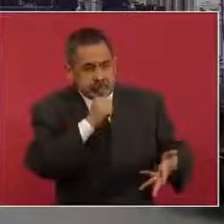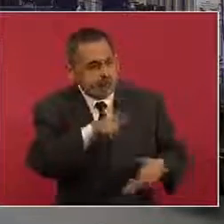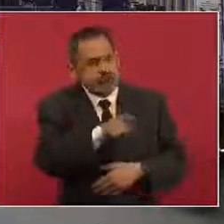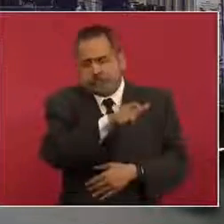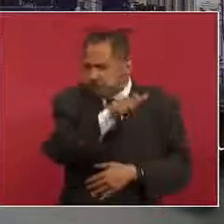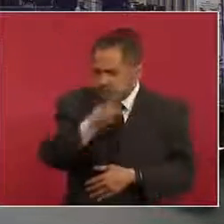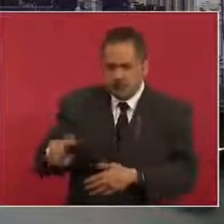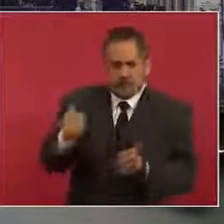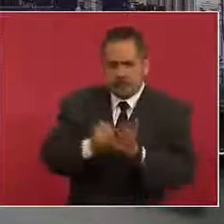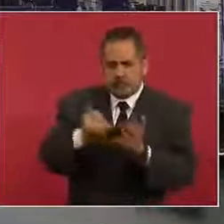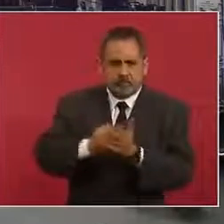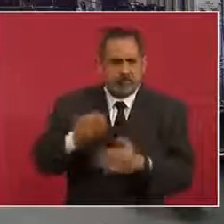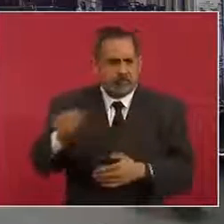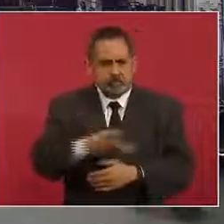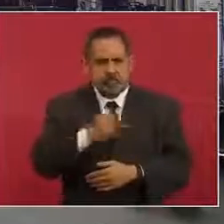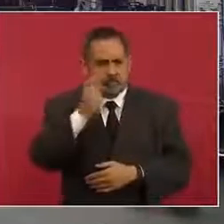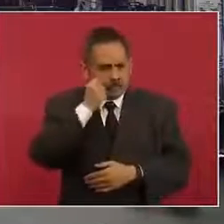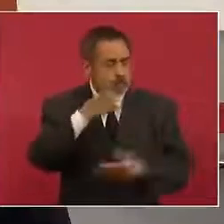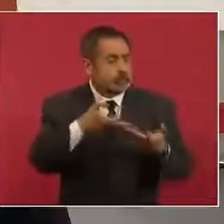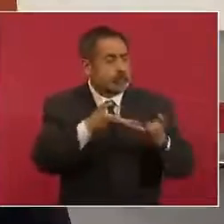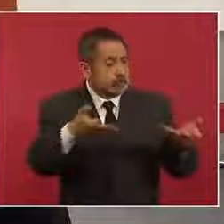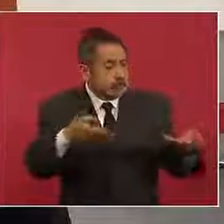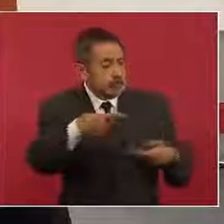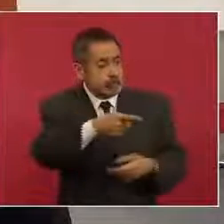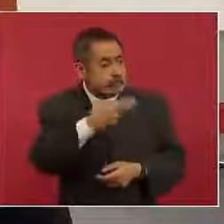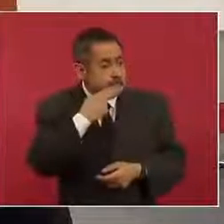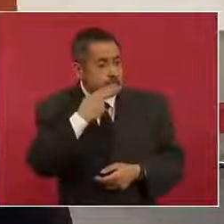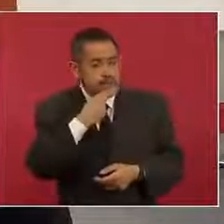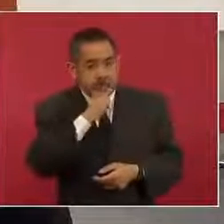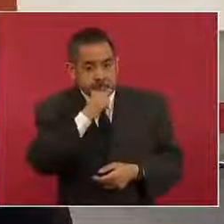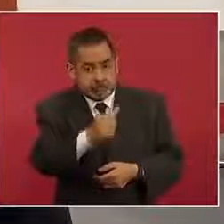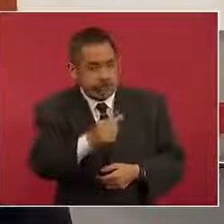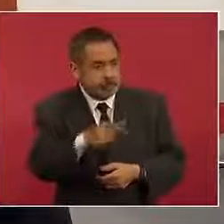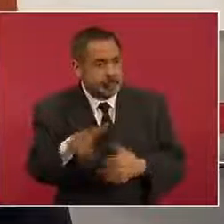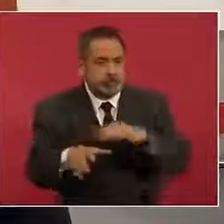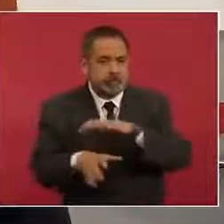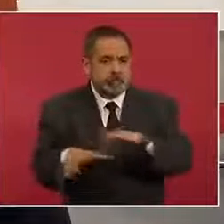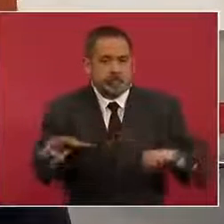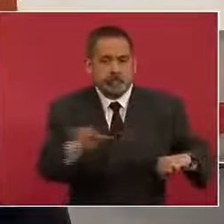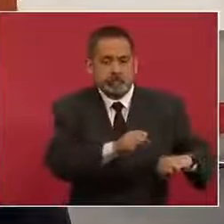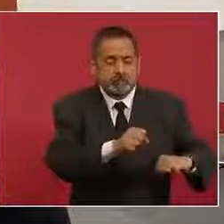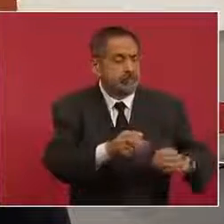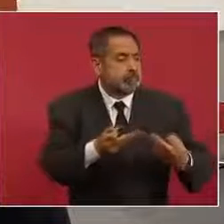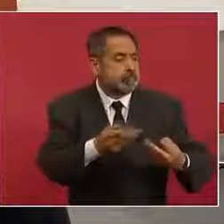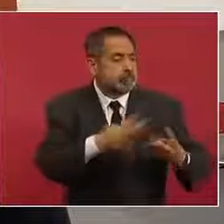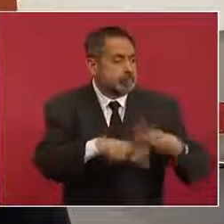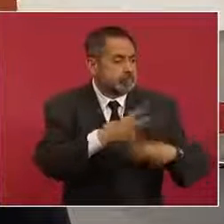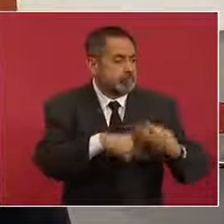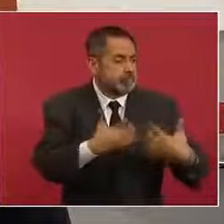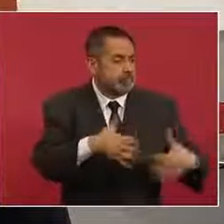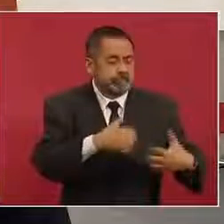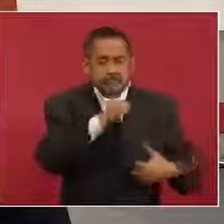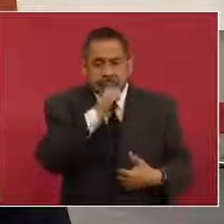arrendamientos federales y por tierras públicas que están acaparando sin producir.